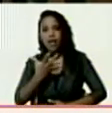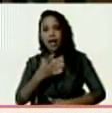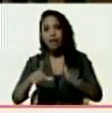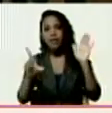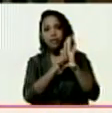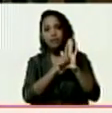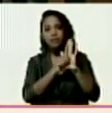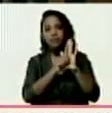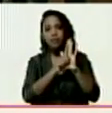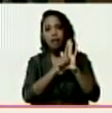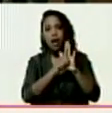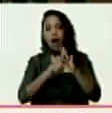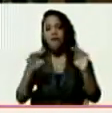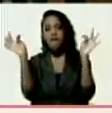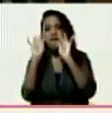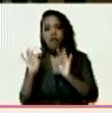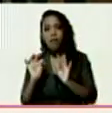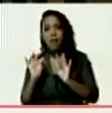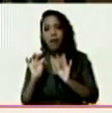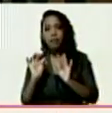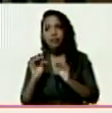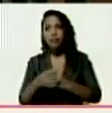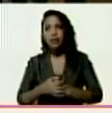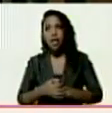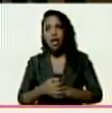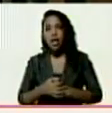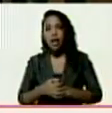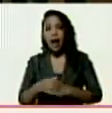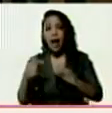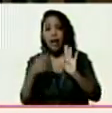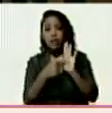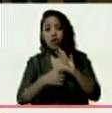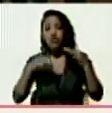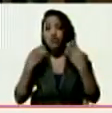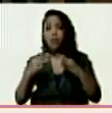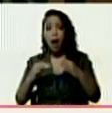manera que lo que es normal en